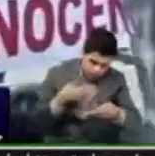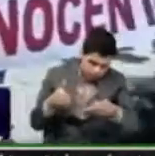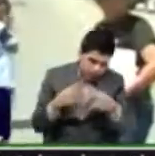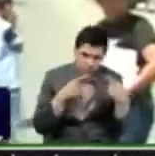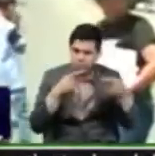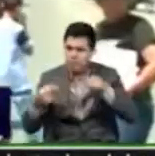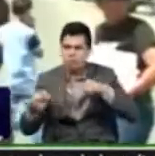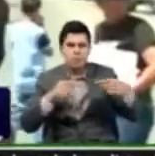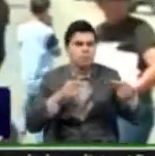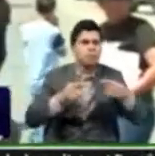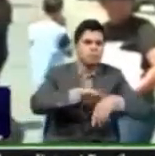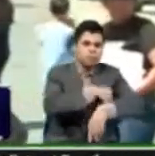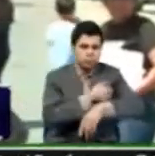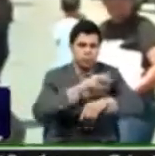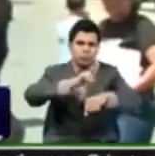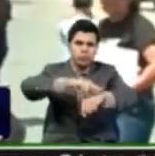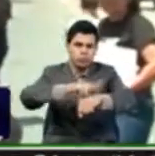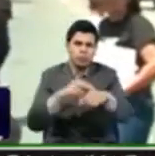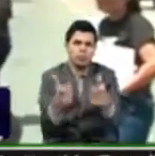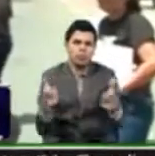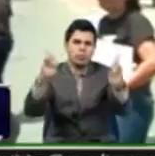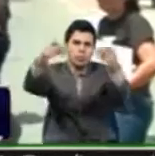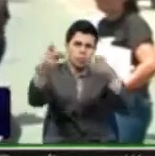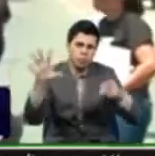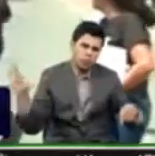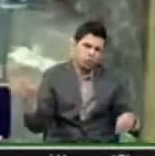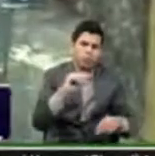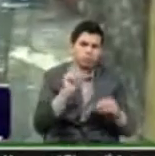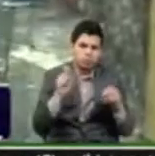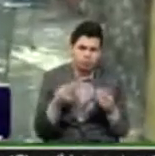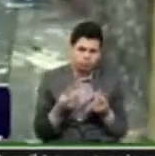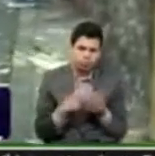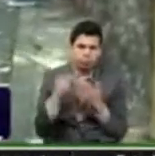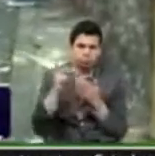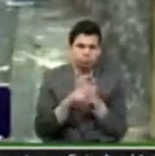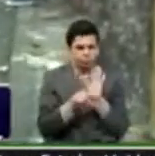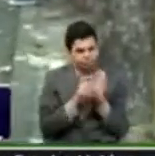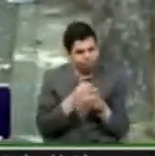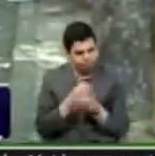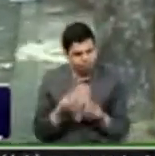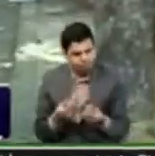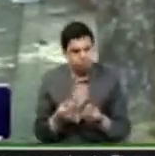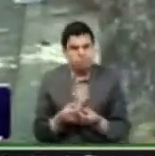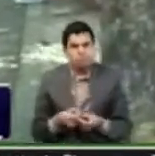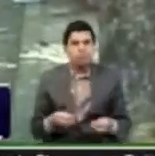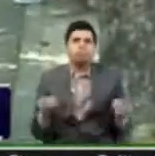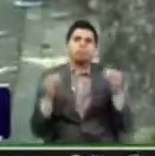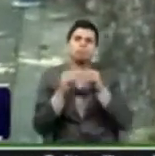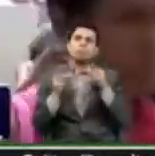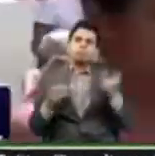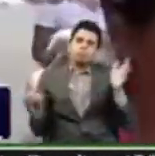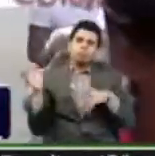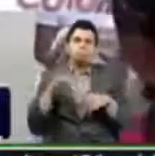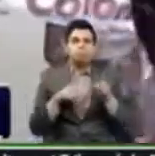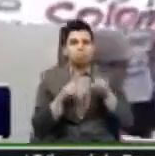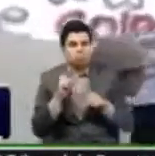sus senadores, de sus congresistas, agilice este proyecto de ley. También formaron parte de esta marcha